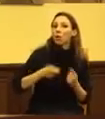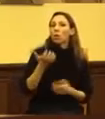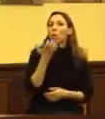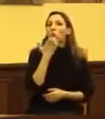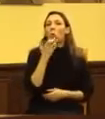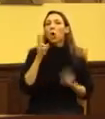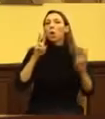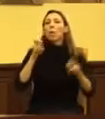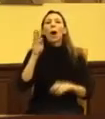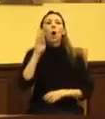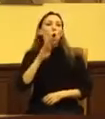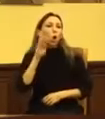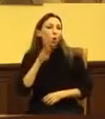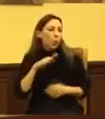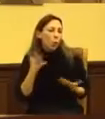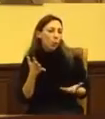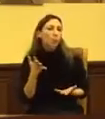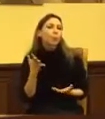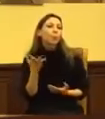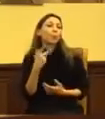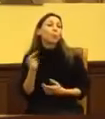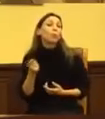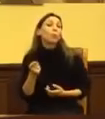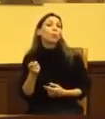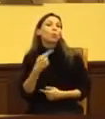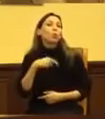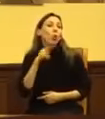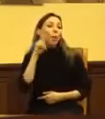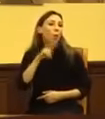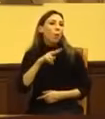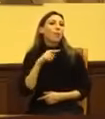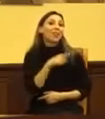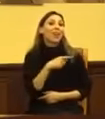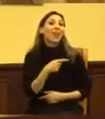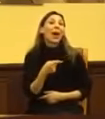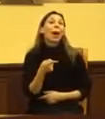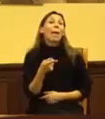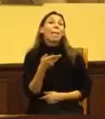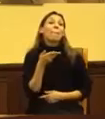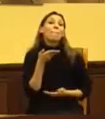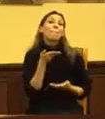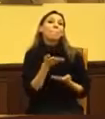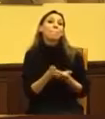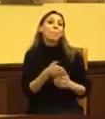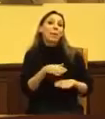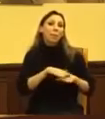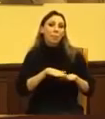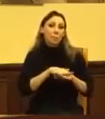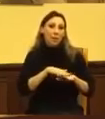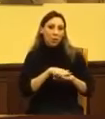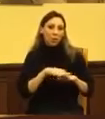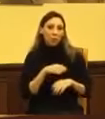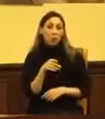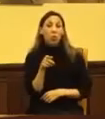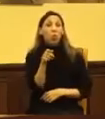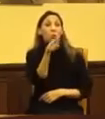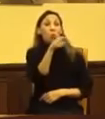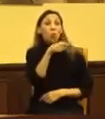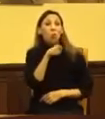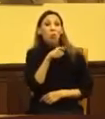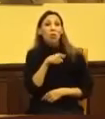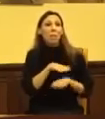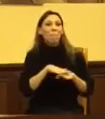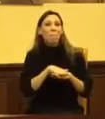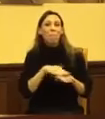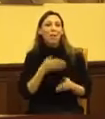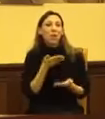corrupción que ha habido, con lo que hemos visto, que ha sido pedir disculpas. Estamos esperando todavía disculpas de alguno de ustedes o de alguno de los que se